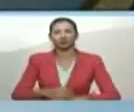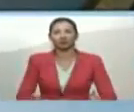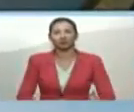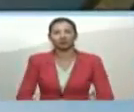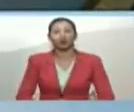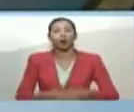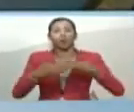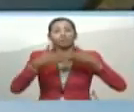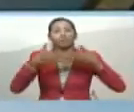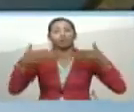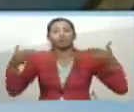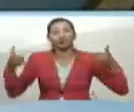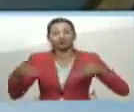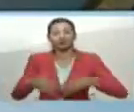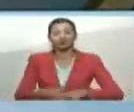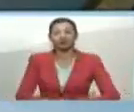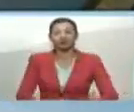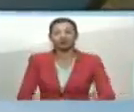popular